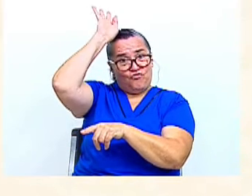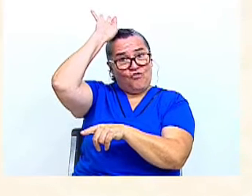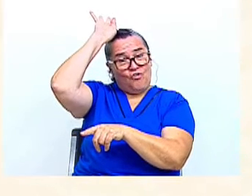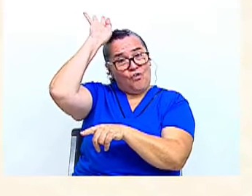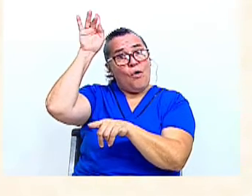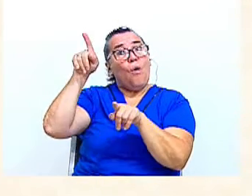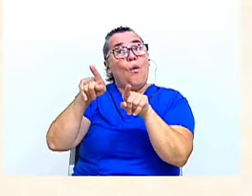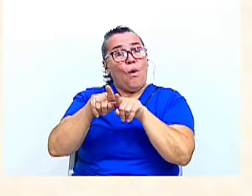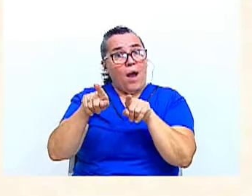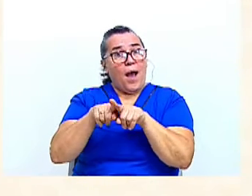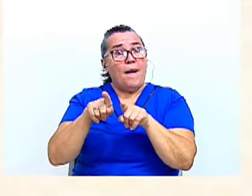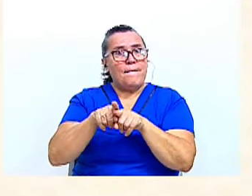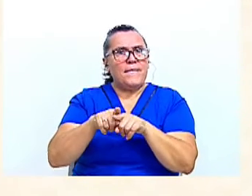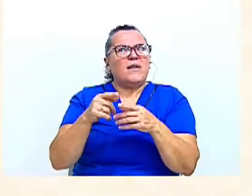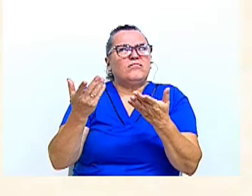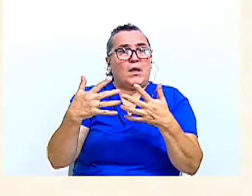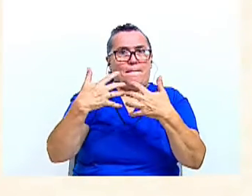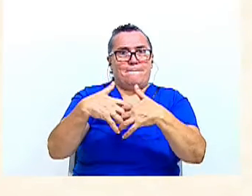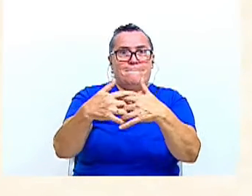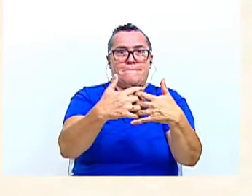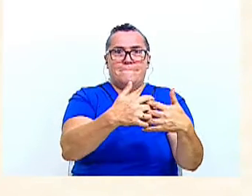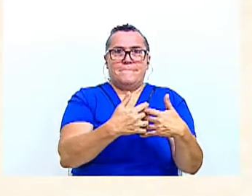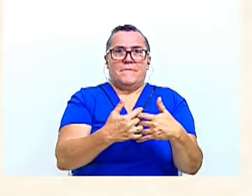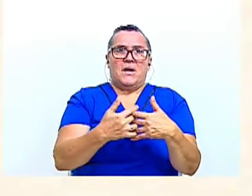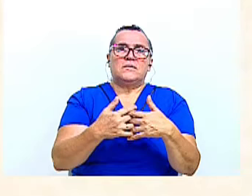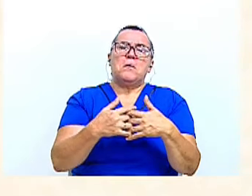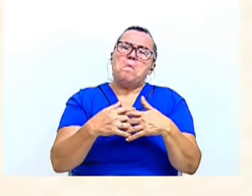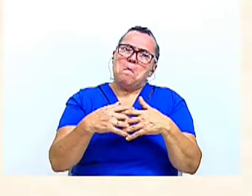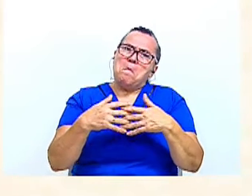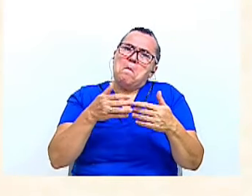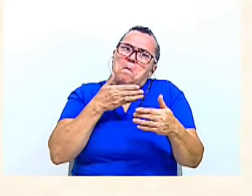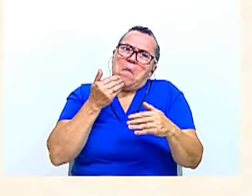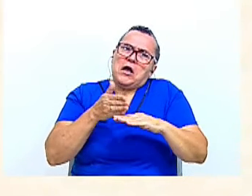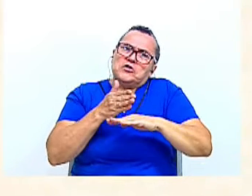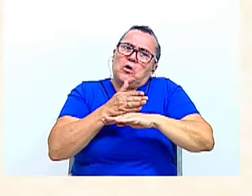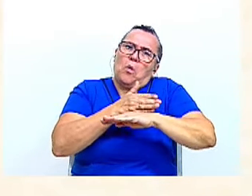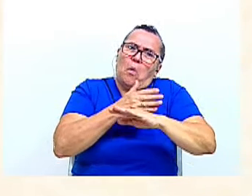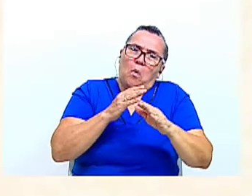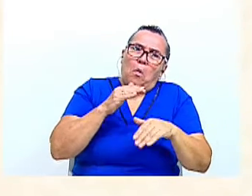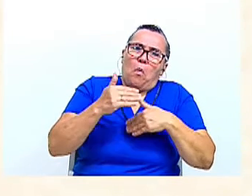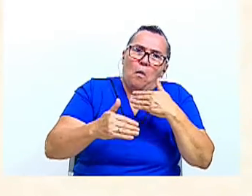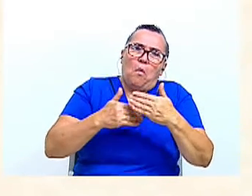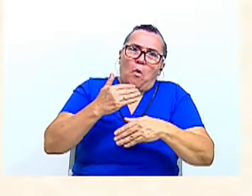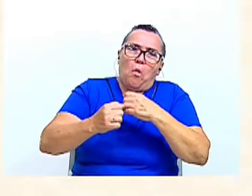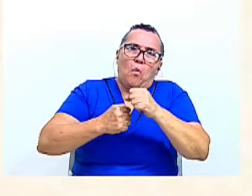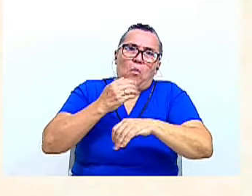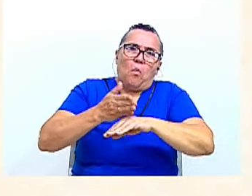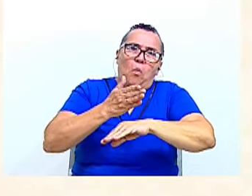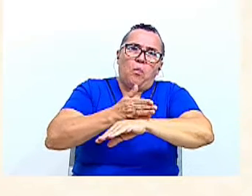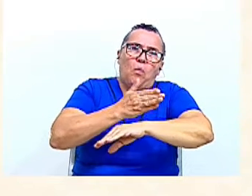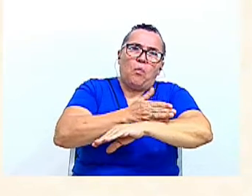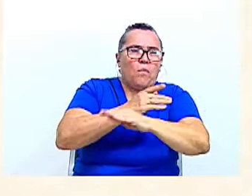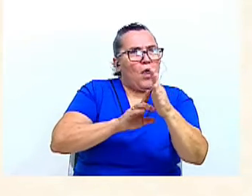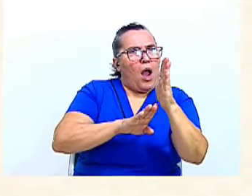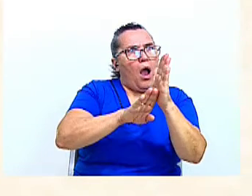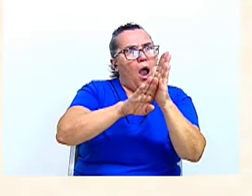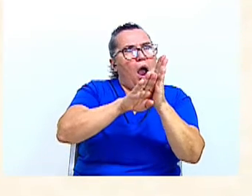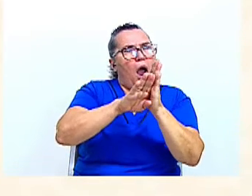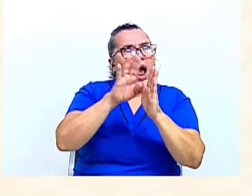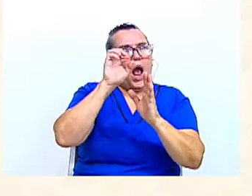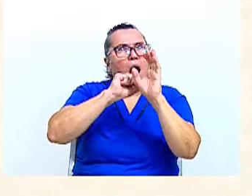también se utilizaron máquinas un poquito más evolucionadas, ¿verdad? Conforme iban pasando el tiempo, iban